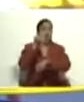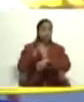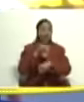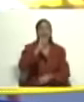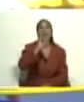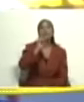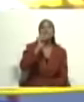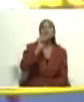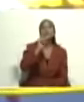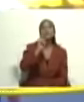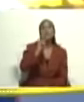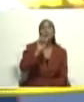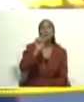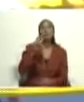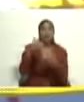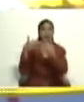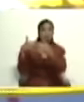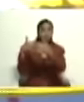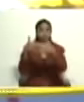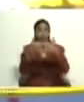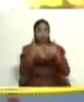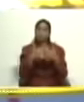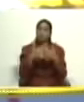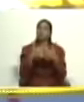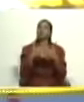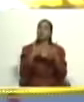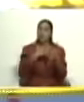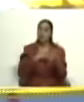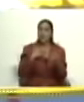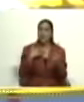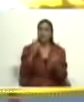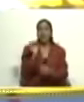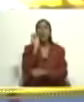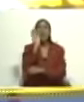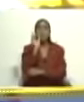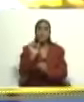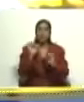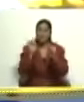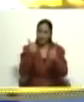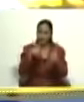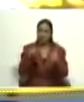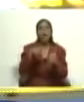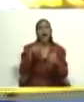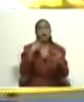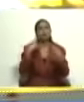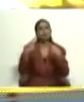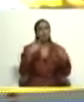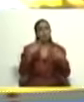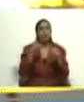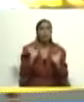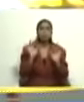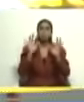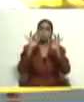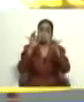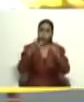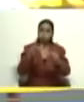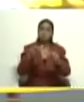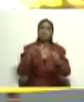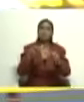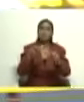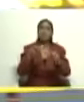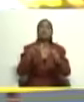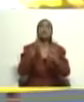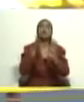querido iniciar esta expo y poder acompañar a todo este sector productivo, a este sector transformador en el esquema de la